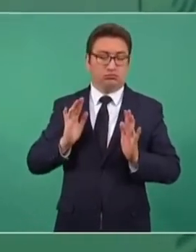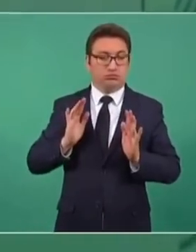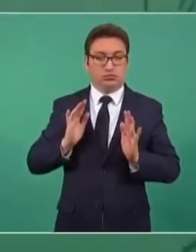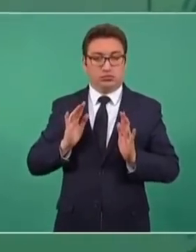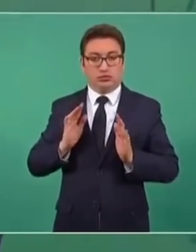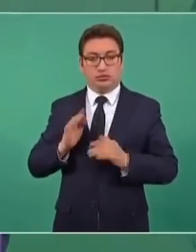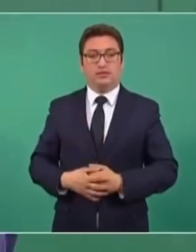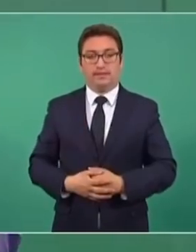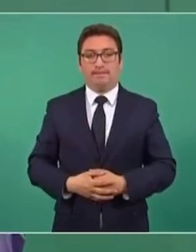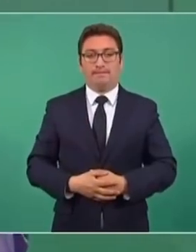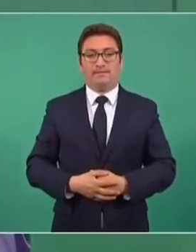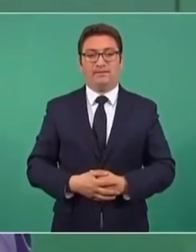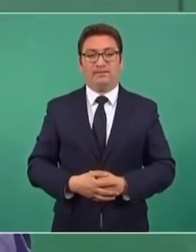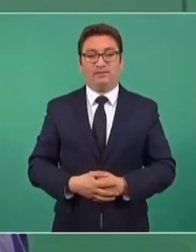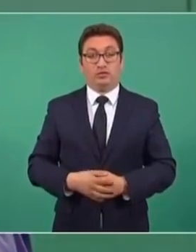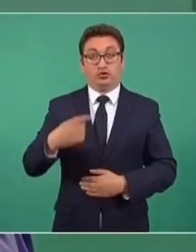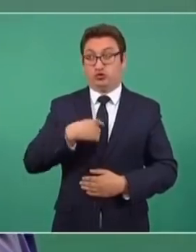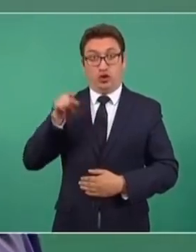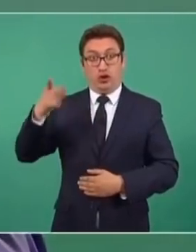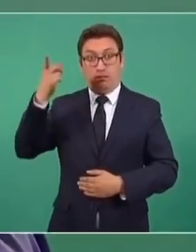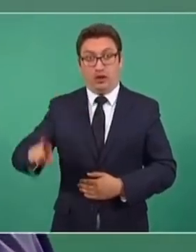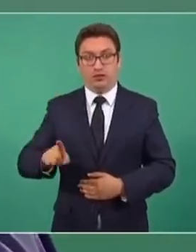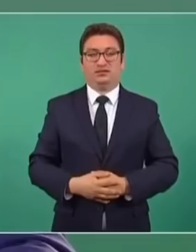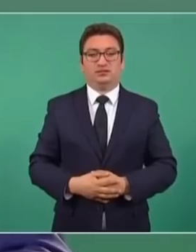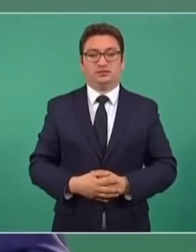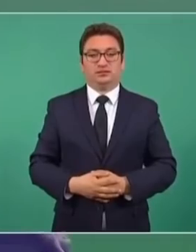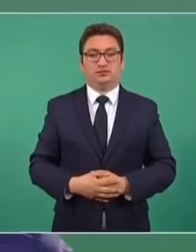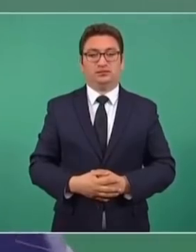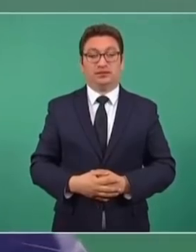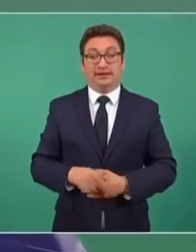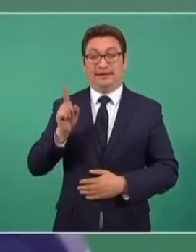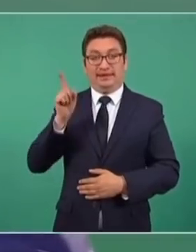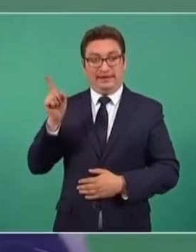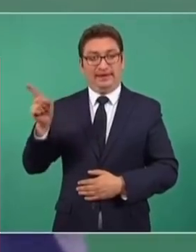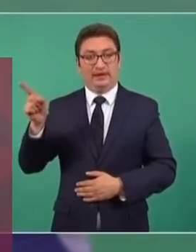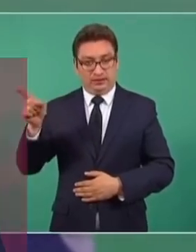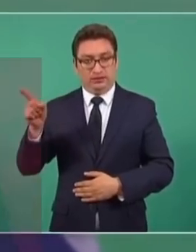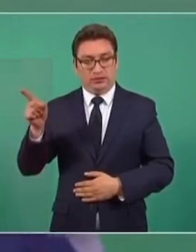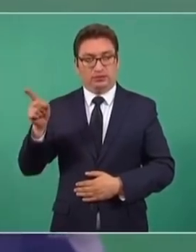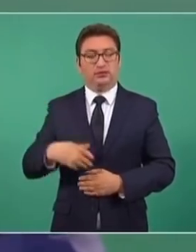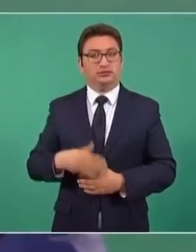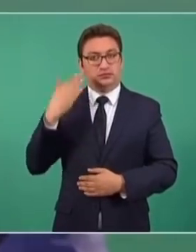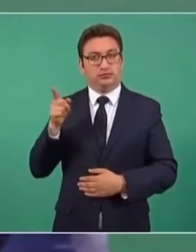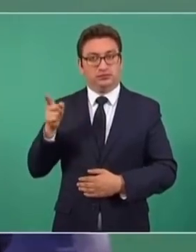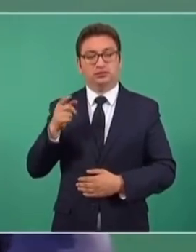A Gert Manero. Ni una sola orden. Y además él, como es un hombre